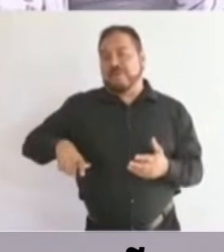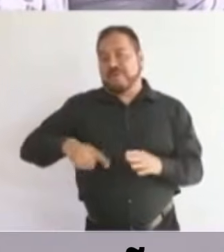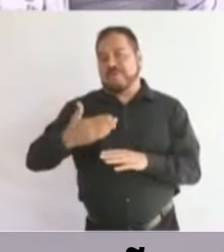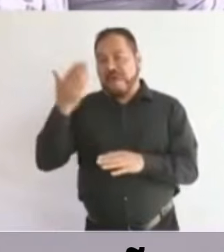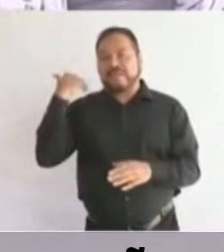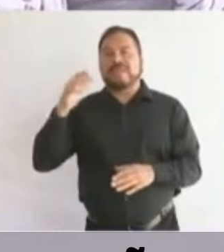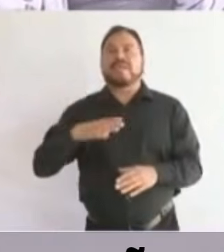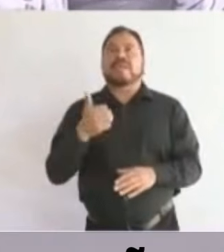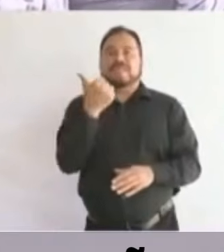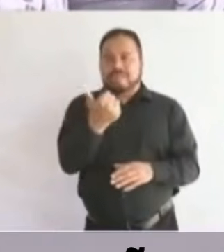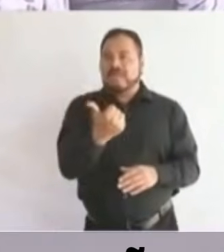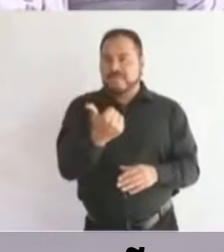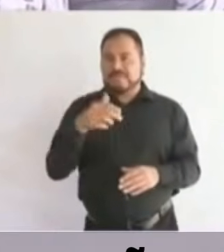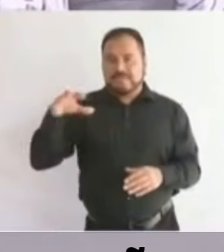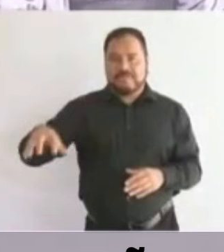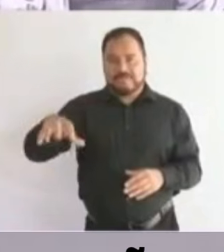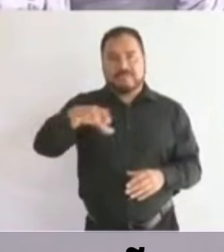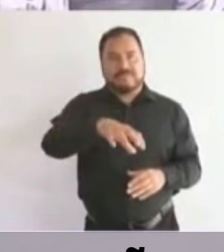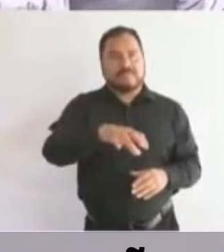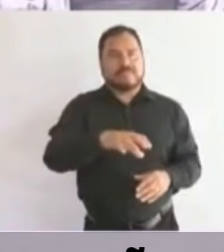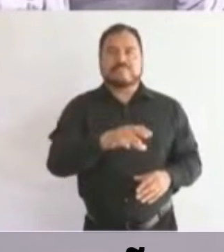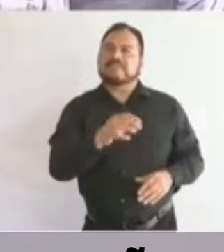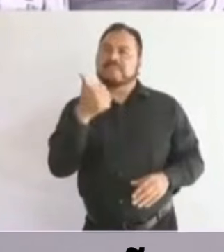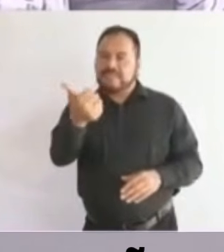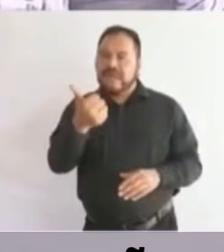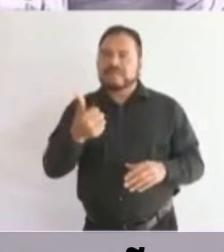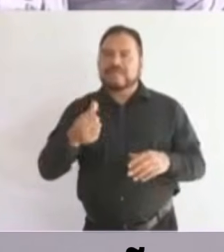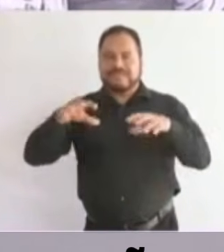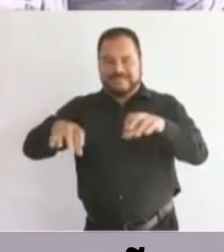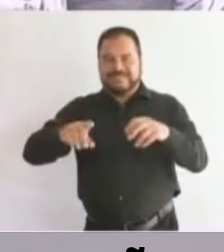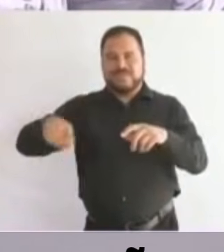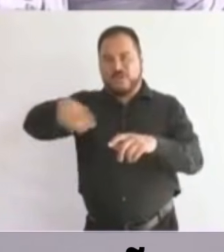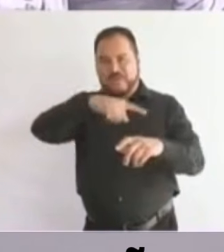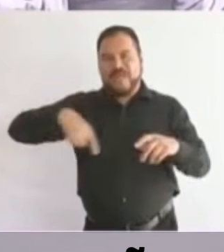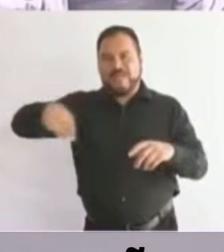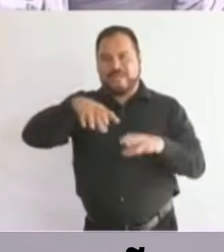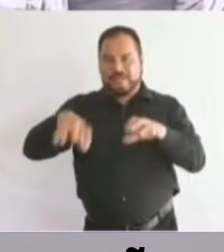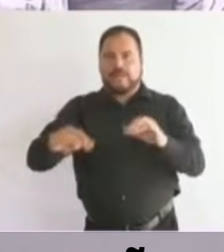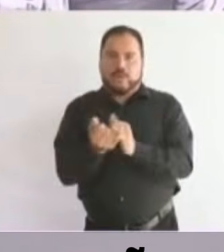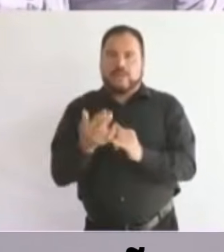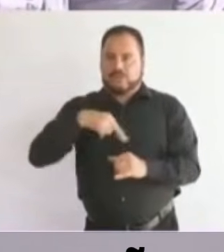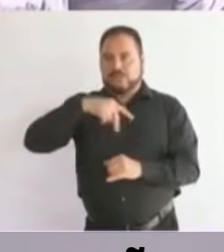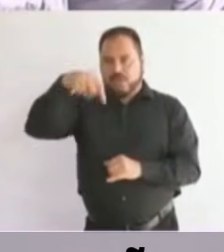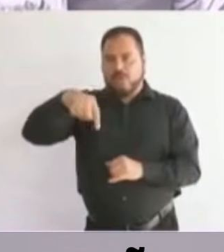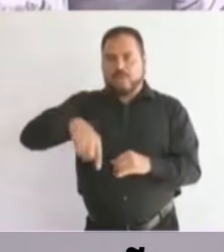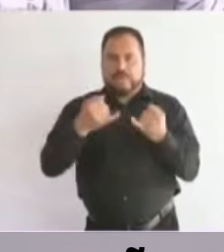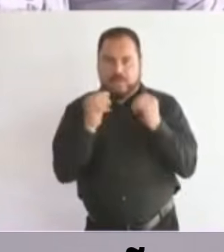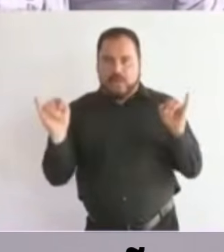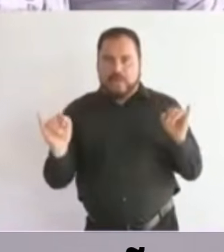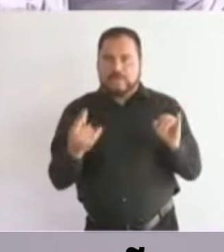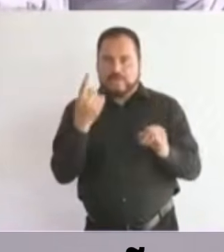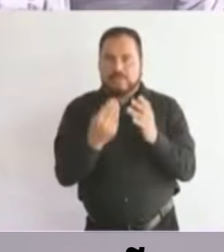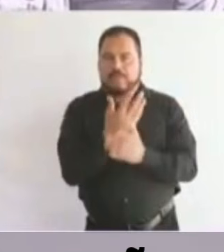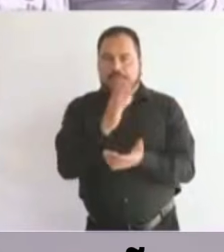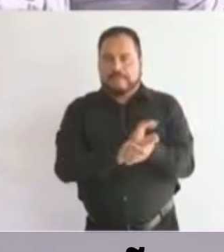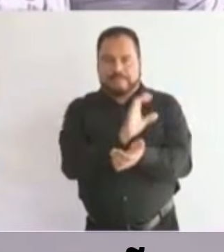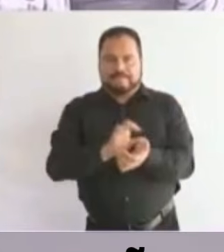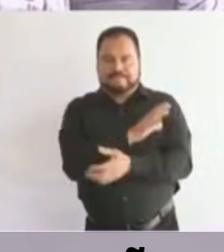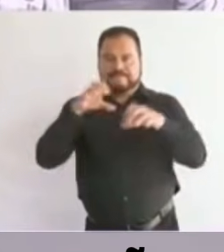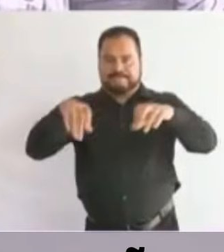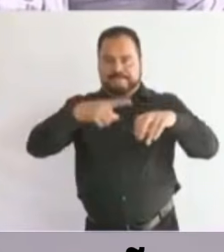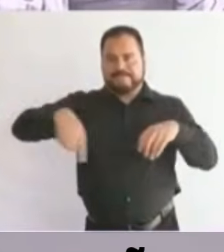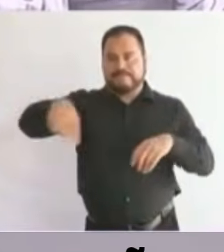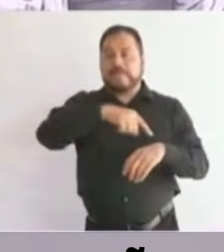6 plantas, ¿no? ¿O cuántas? 6 de ciclo combinado que hoy que estamos nosotros inaugurando. Y ahora